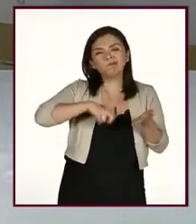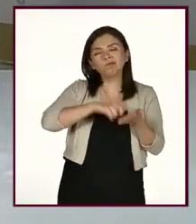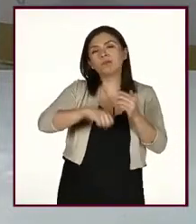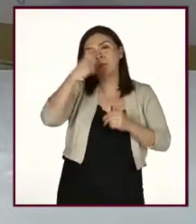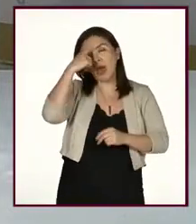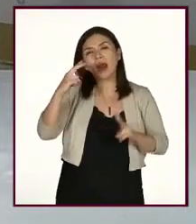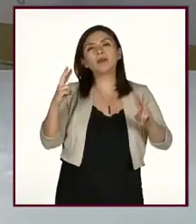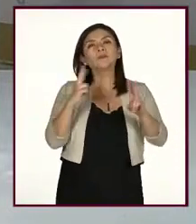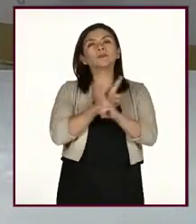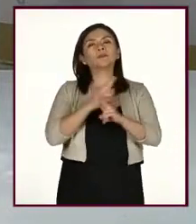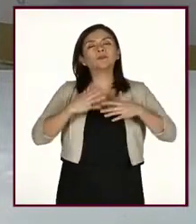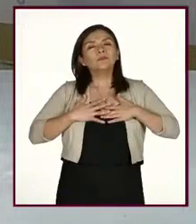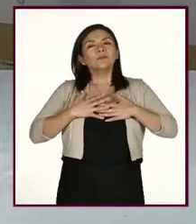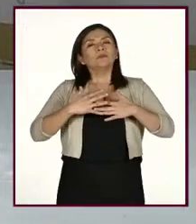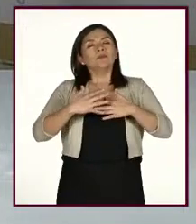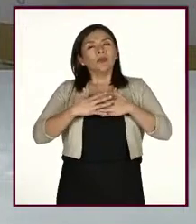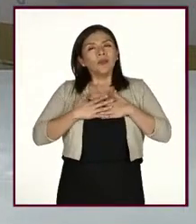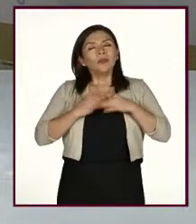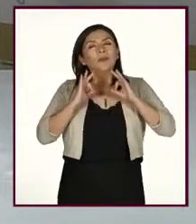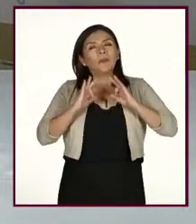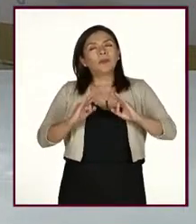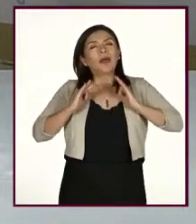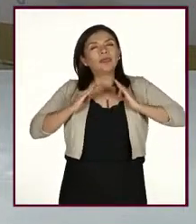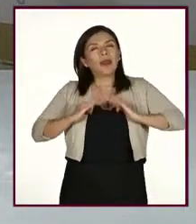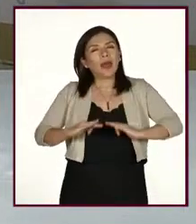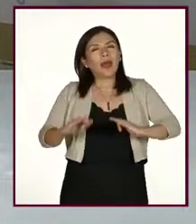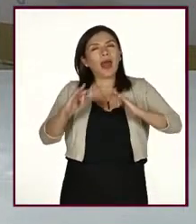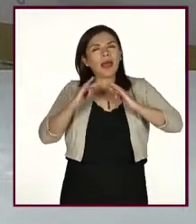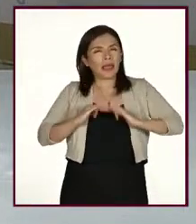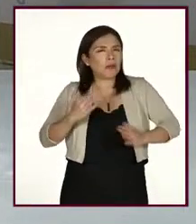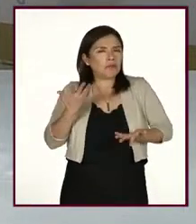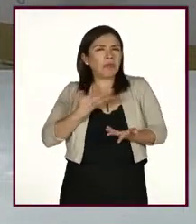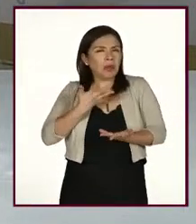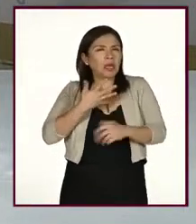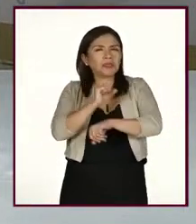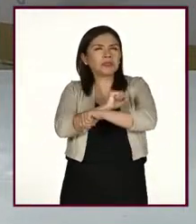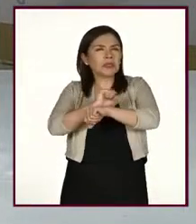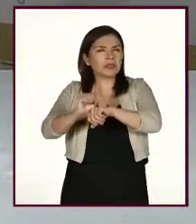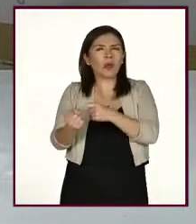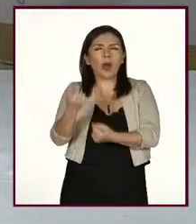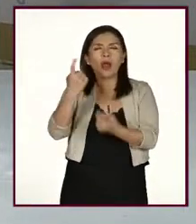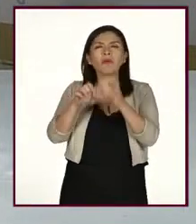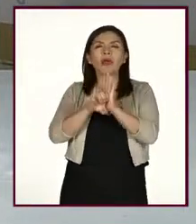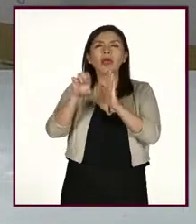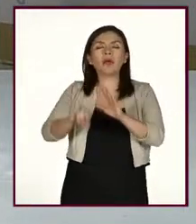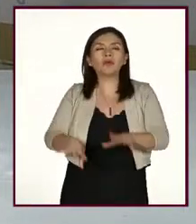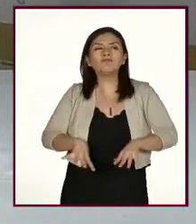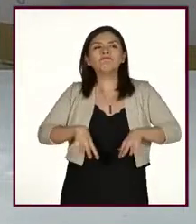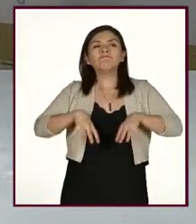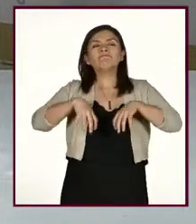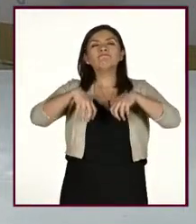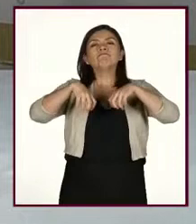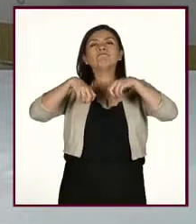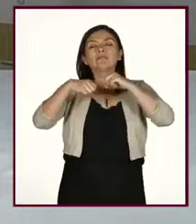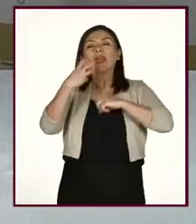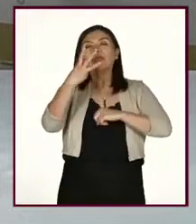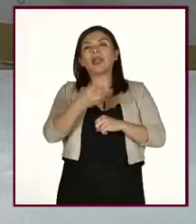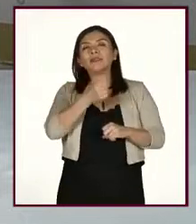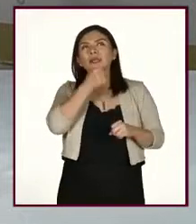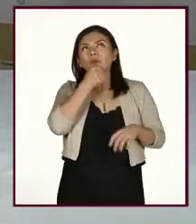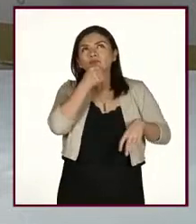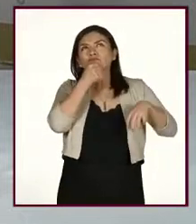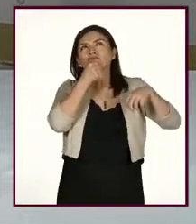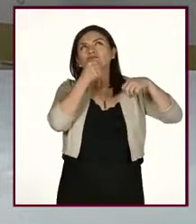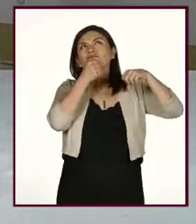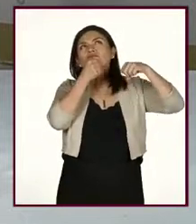de respiración. ¿Sí? Sí, claro. Entonces, una pues muy sencillita de inhalar 3 segundos, mantener